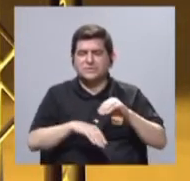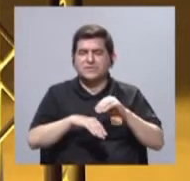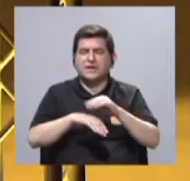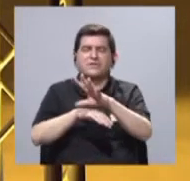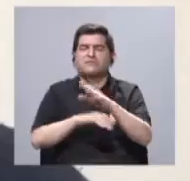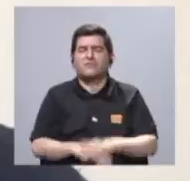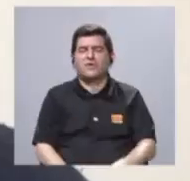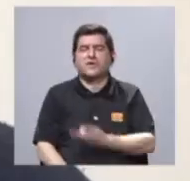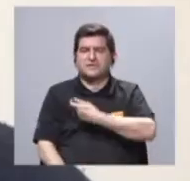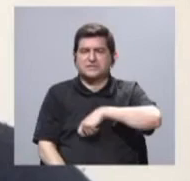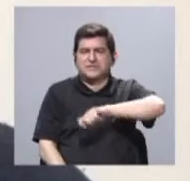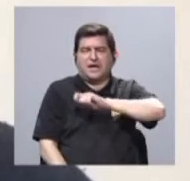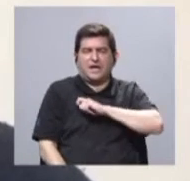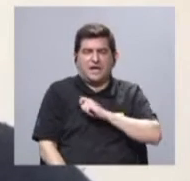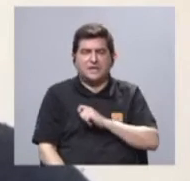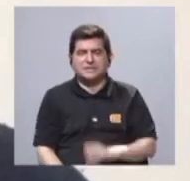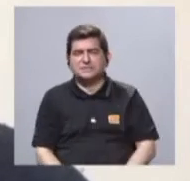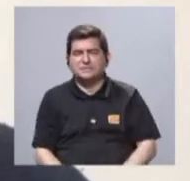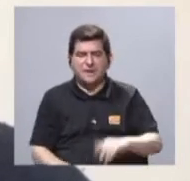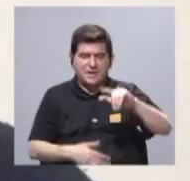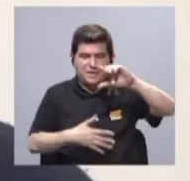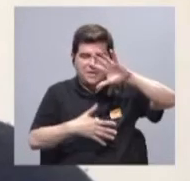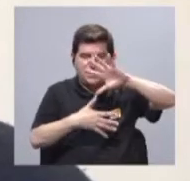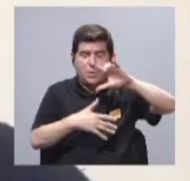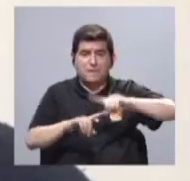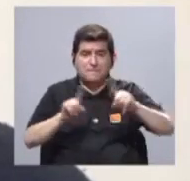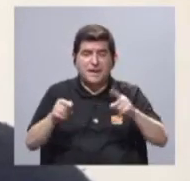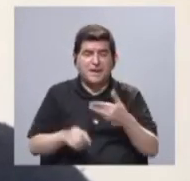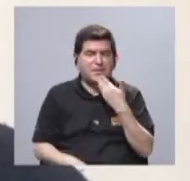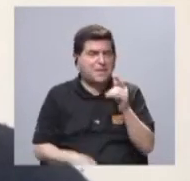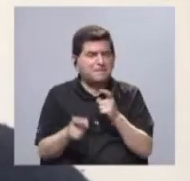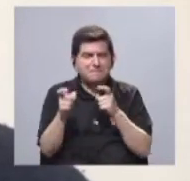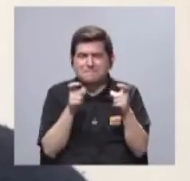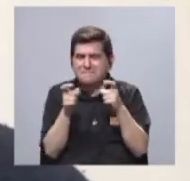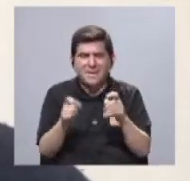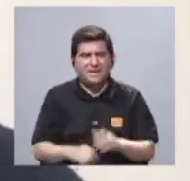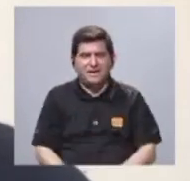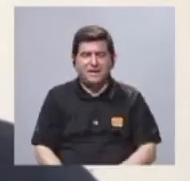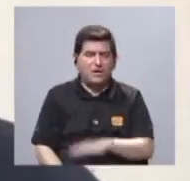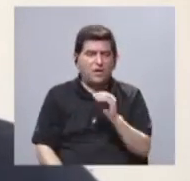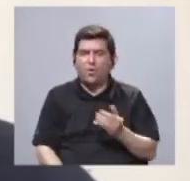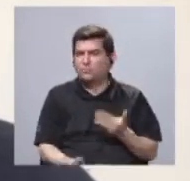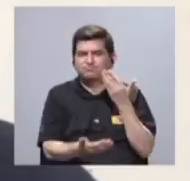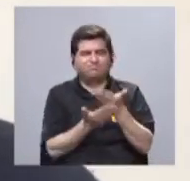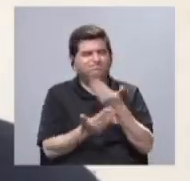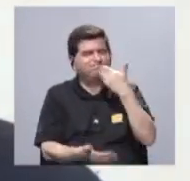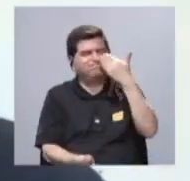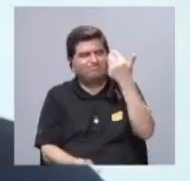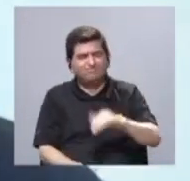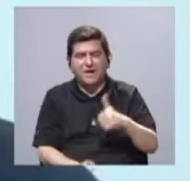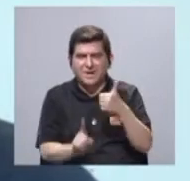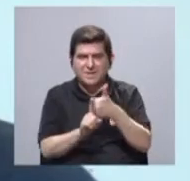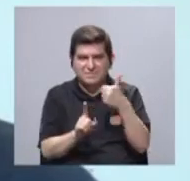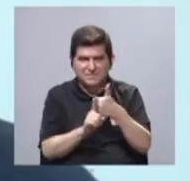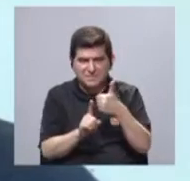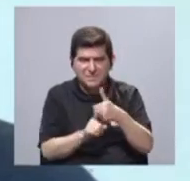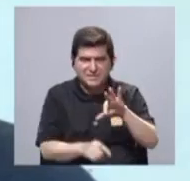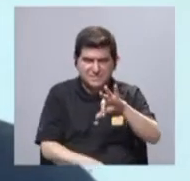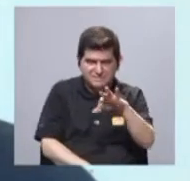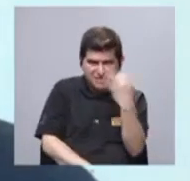hermanos hispanoamericanos, aunque desde luego fue mal conducido, fue quizá incluso